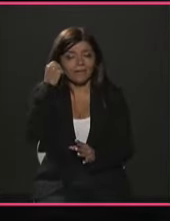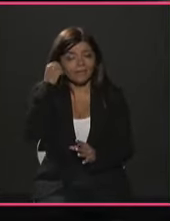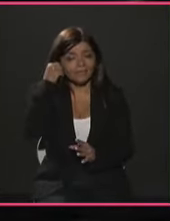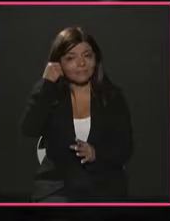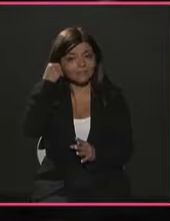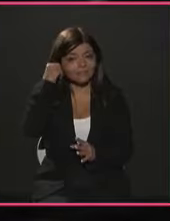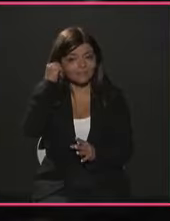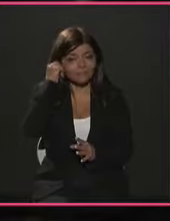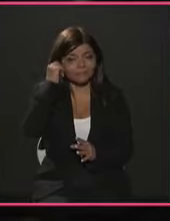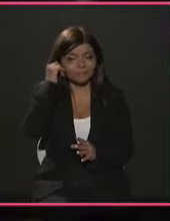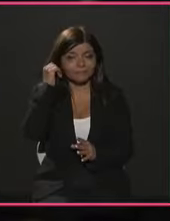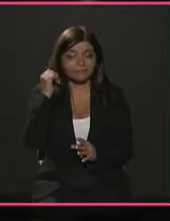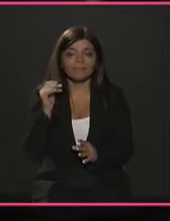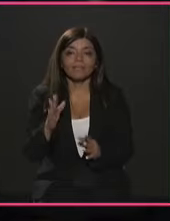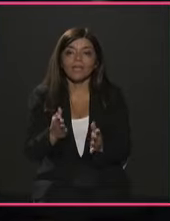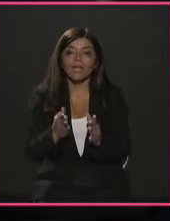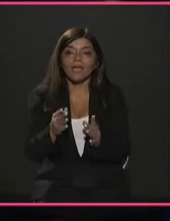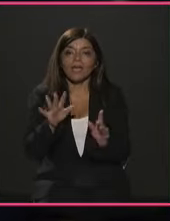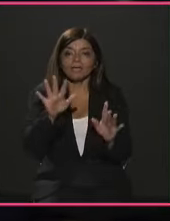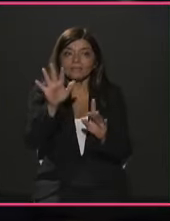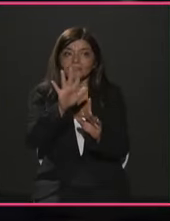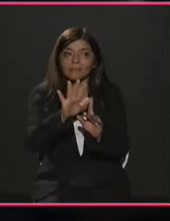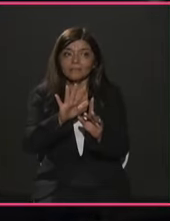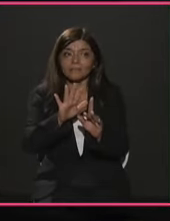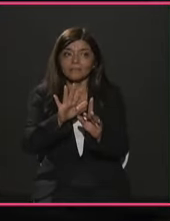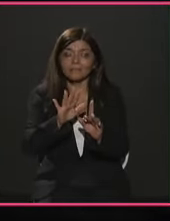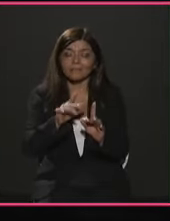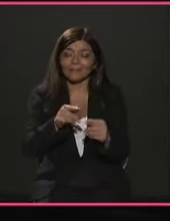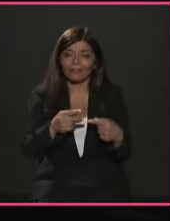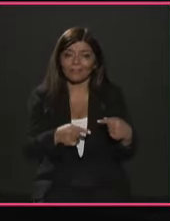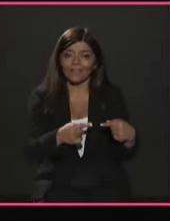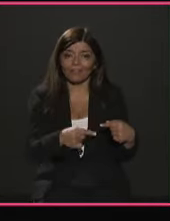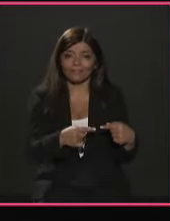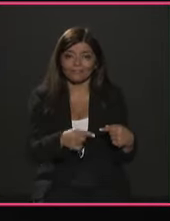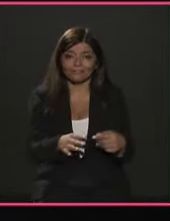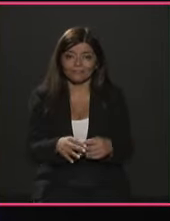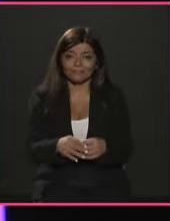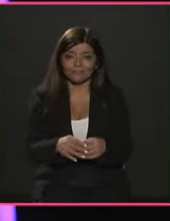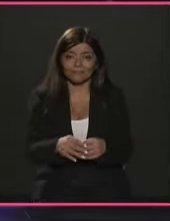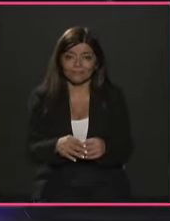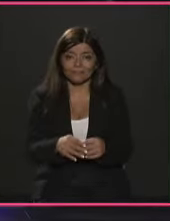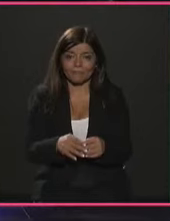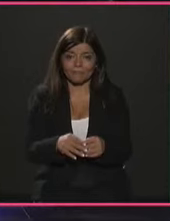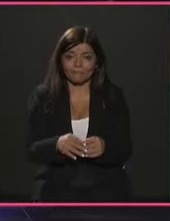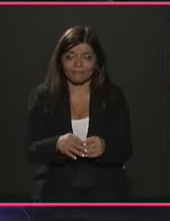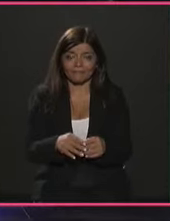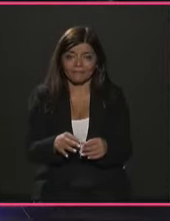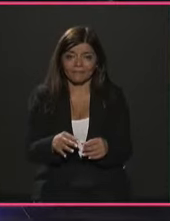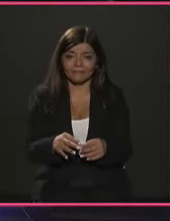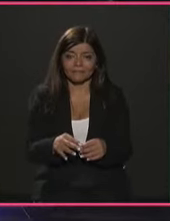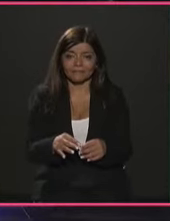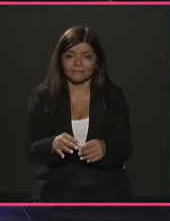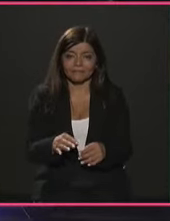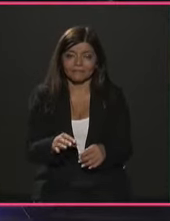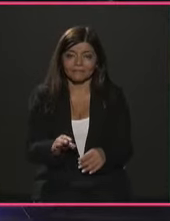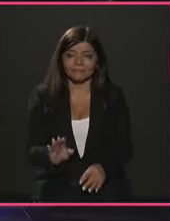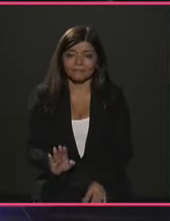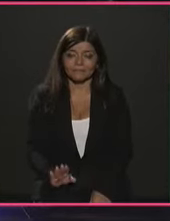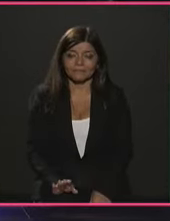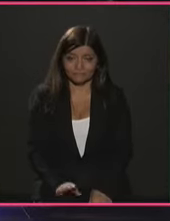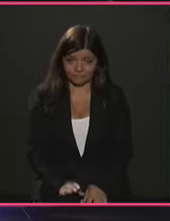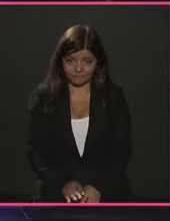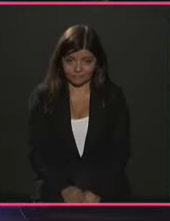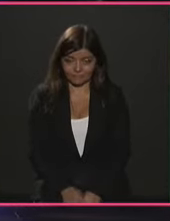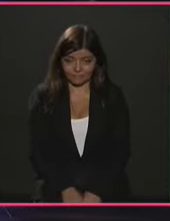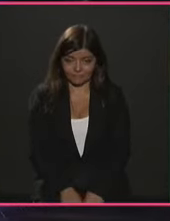necesario que esos rasgos y esos atributos se conecten de manera virtuosa con el contexto piensen en un artista por